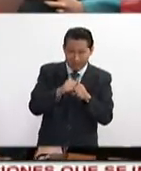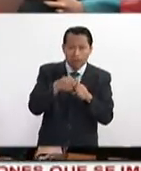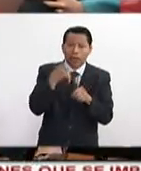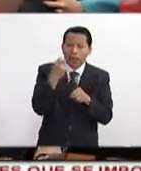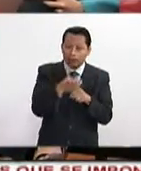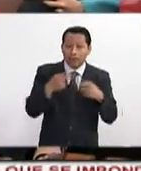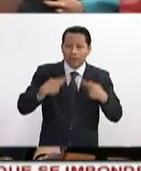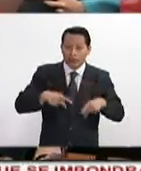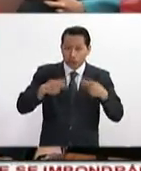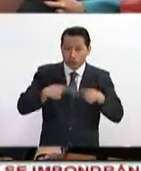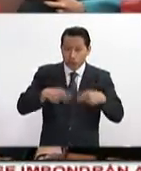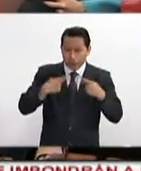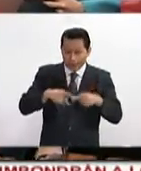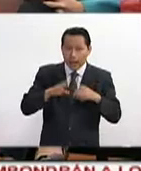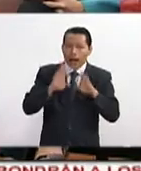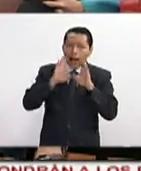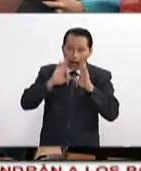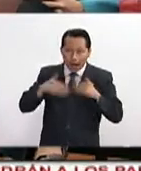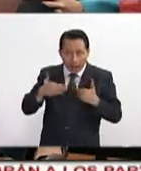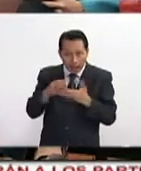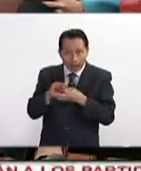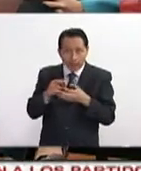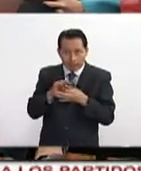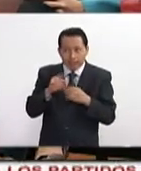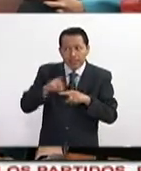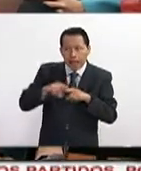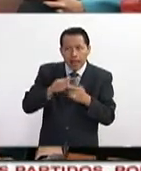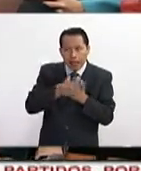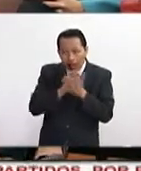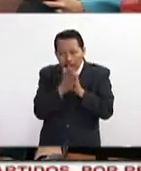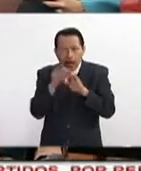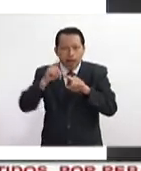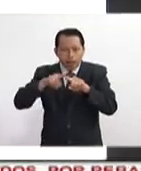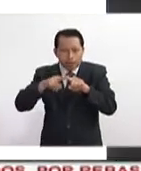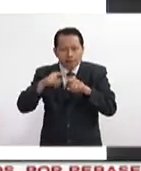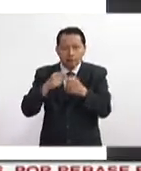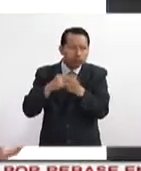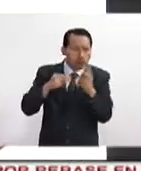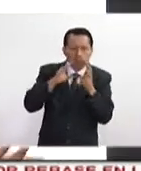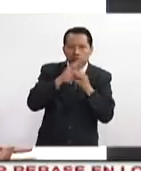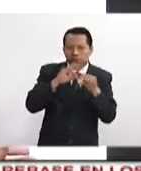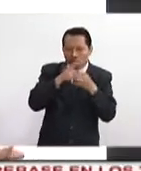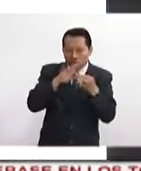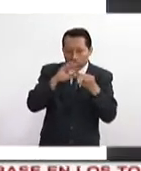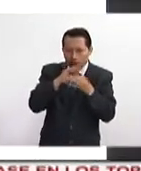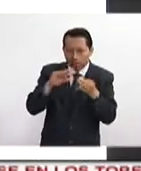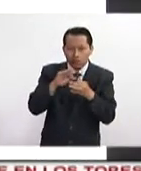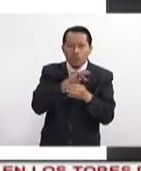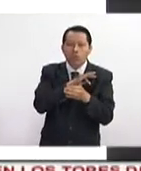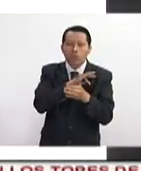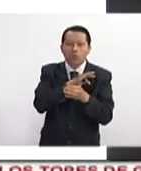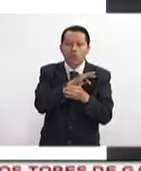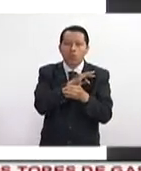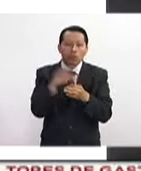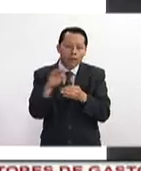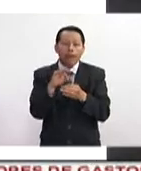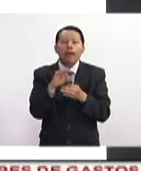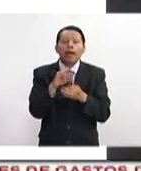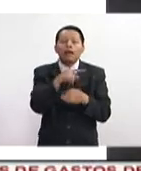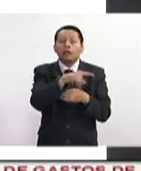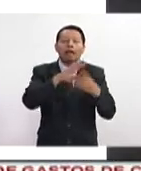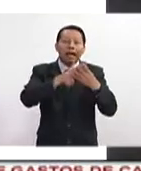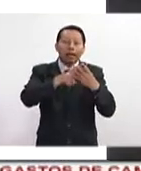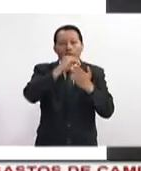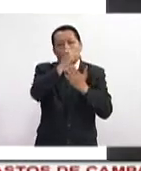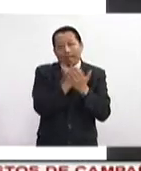persona si habla y si menciona con quién estuvo coludido, le puede reducir la sentencia. Entonces es